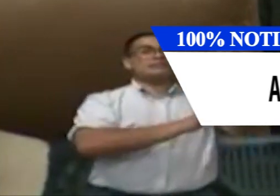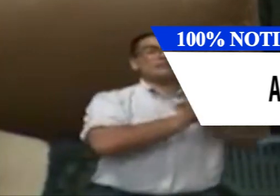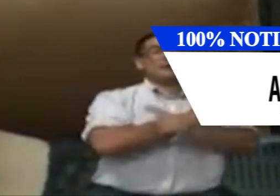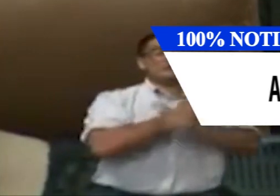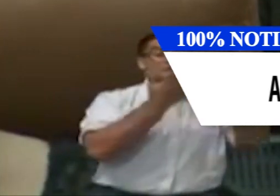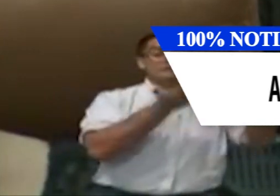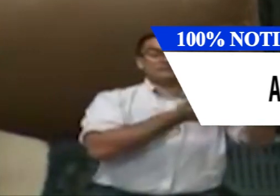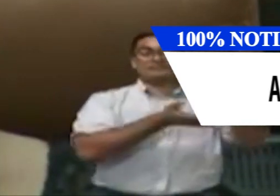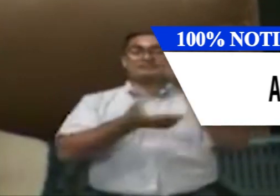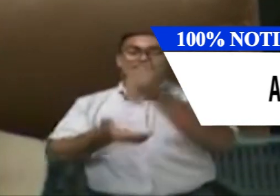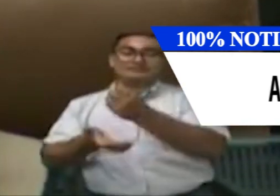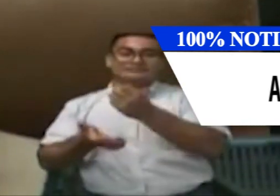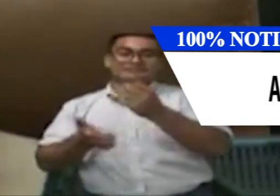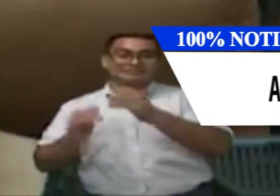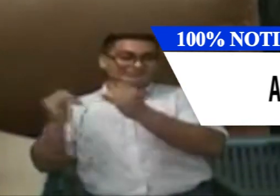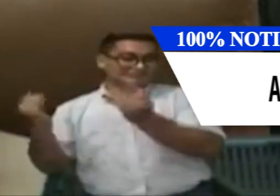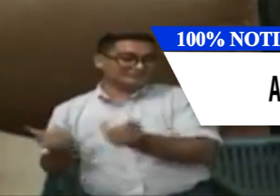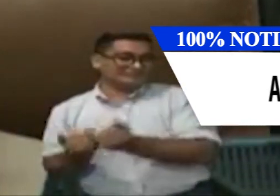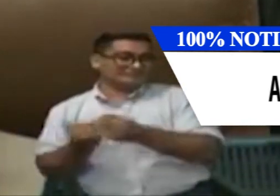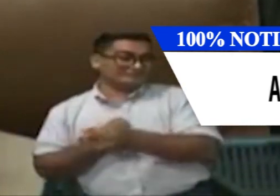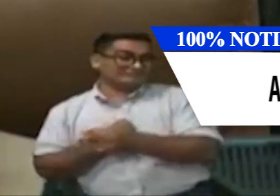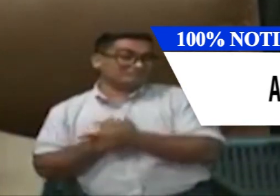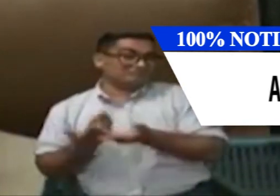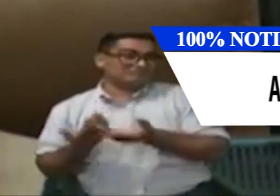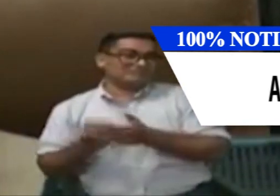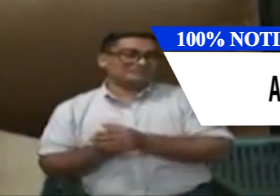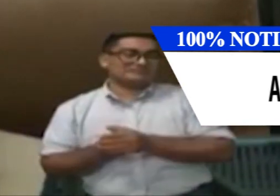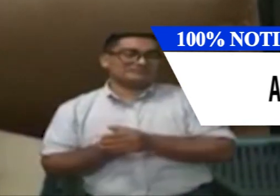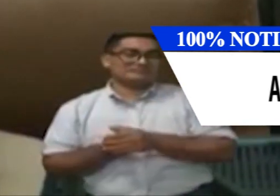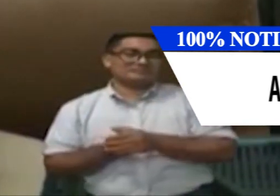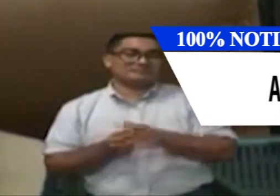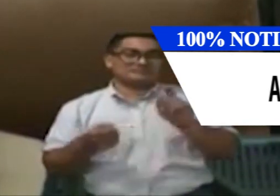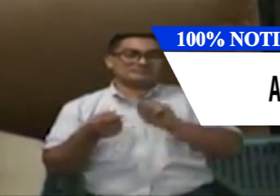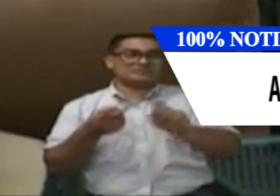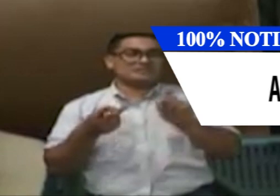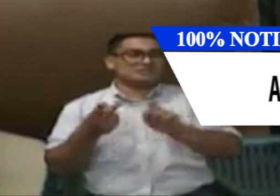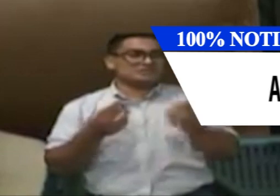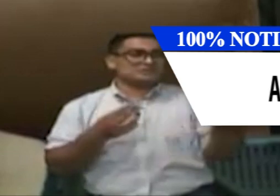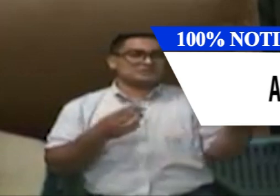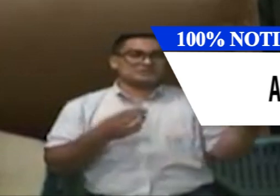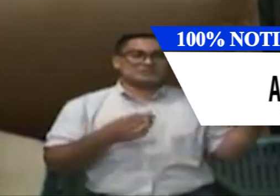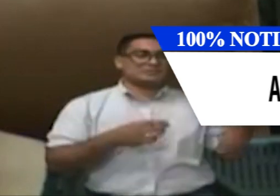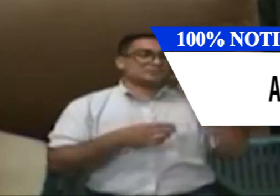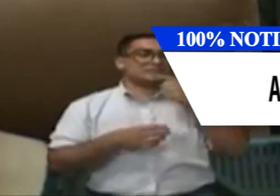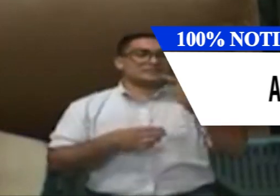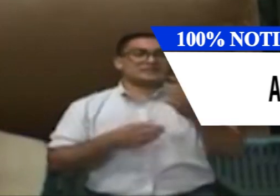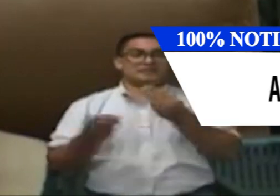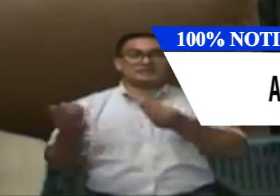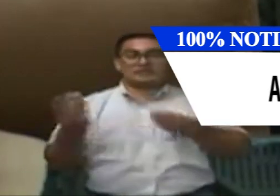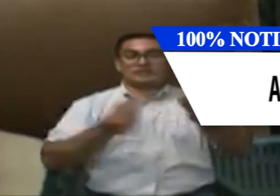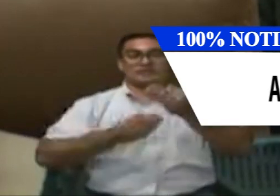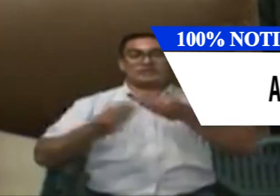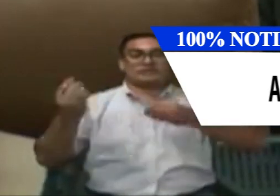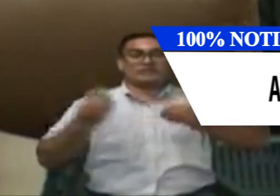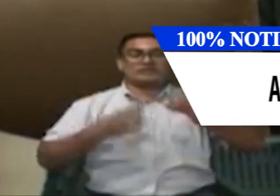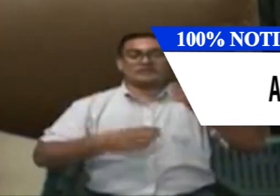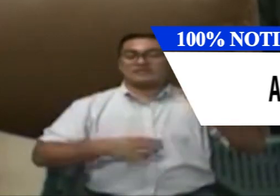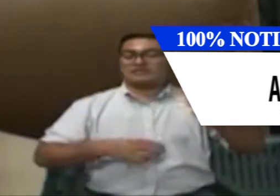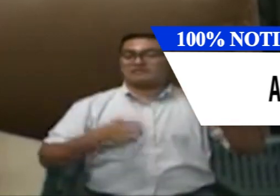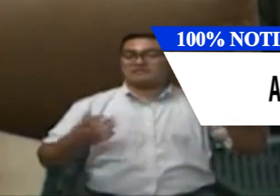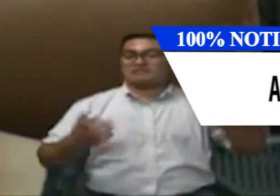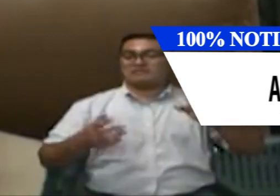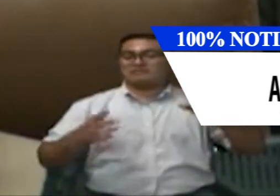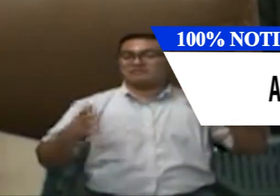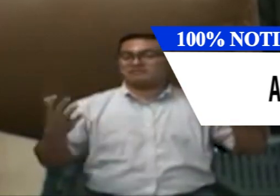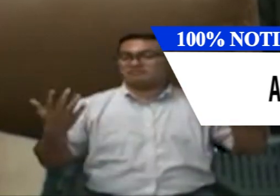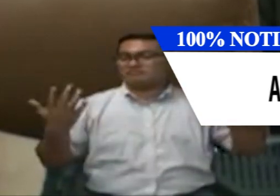internacional. No es como dijo alguien aquí hace unos meses que el motor de la economía es el Estado. ¿De